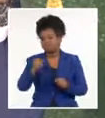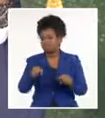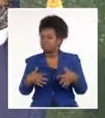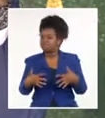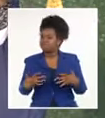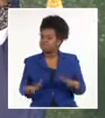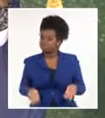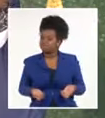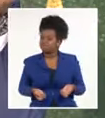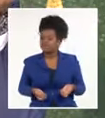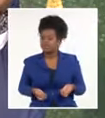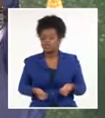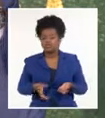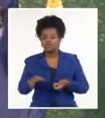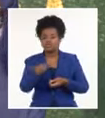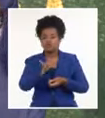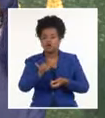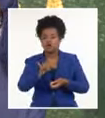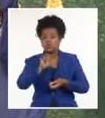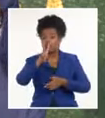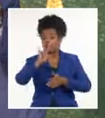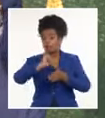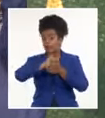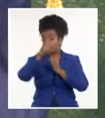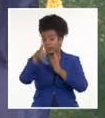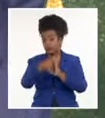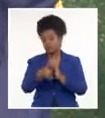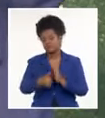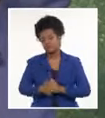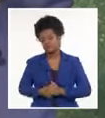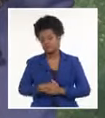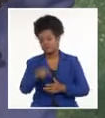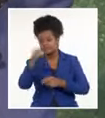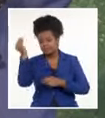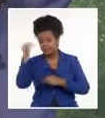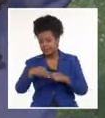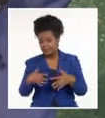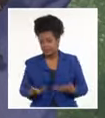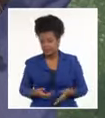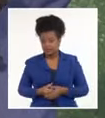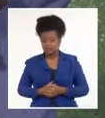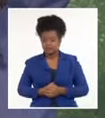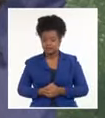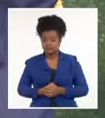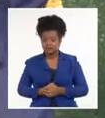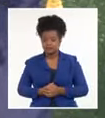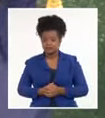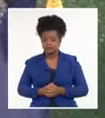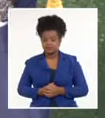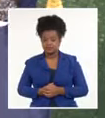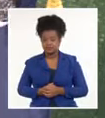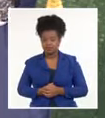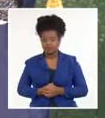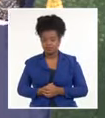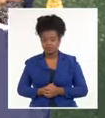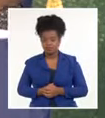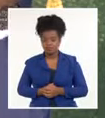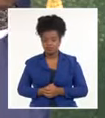existen dos proyectos. Ustedes saben que una de las instancias